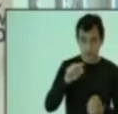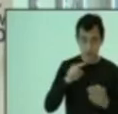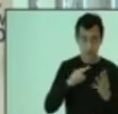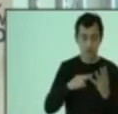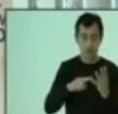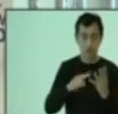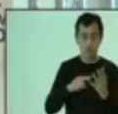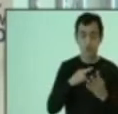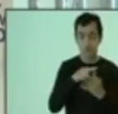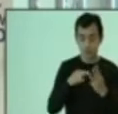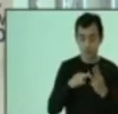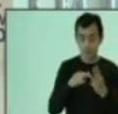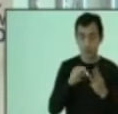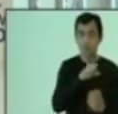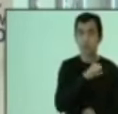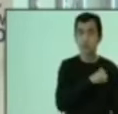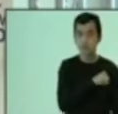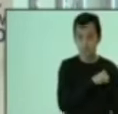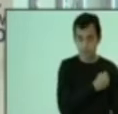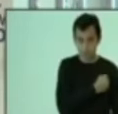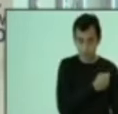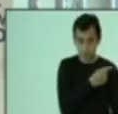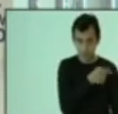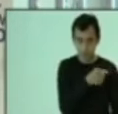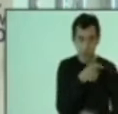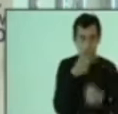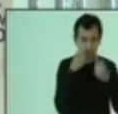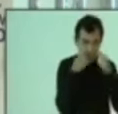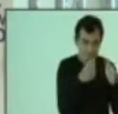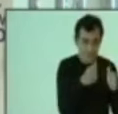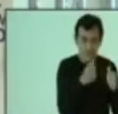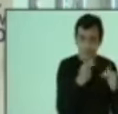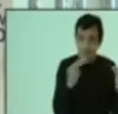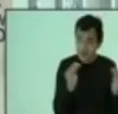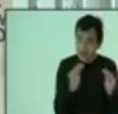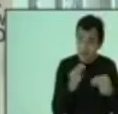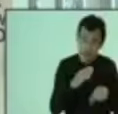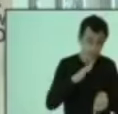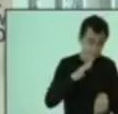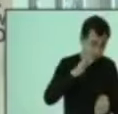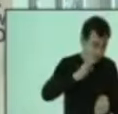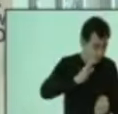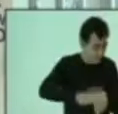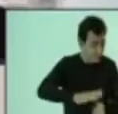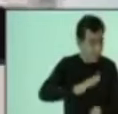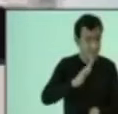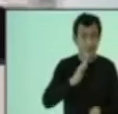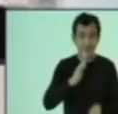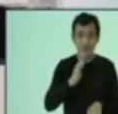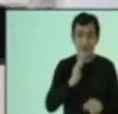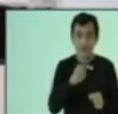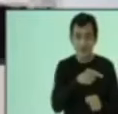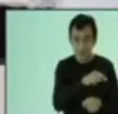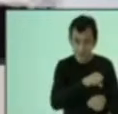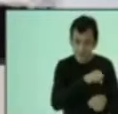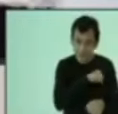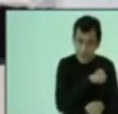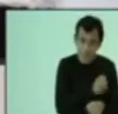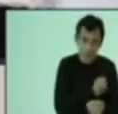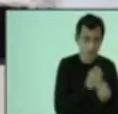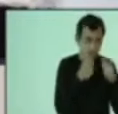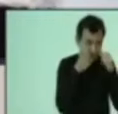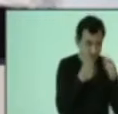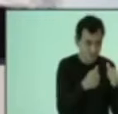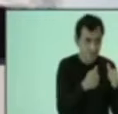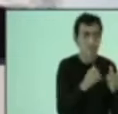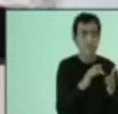en la Secretaría de Salud. Necesitamos más atención a la salud. Muchas